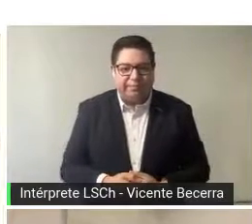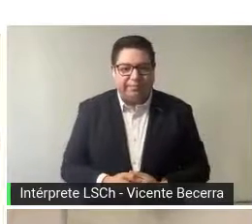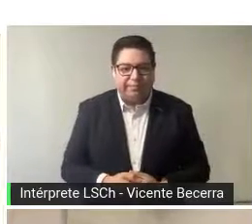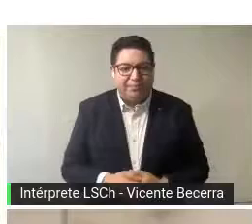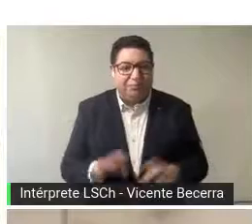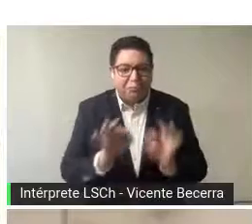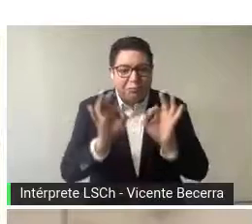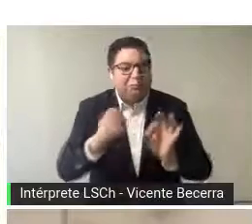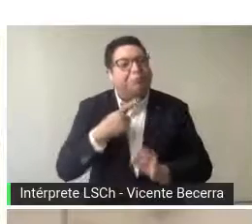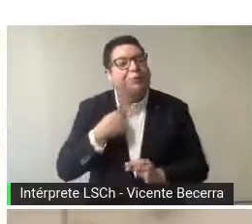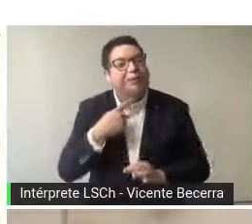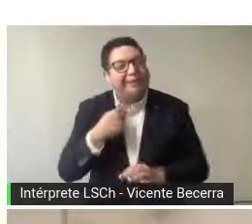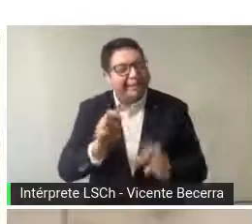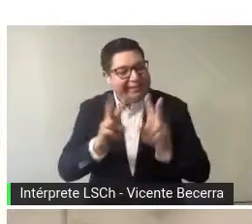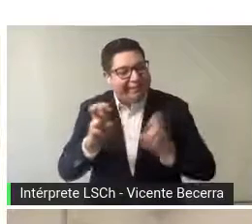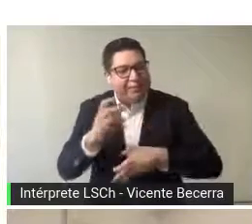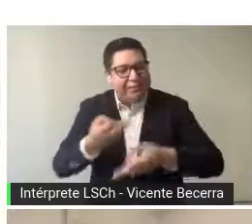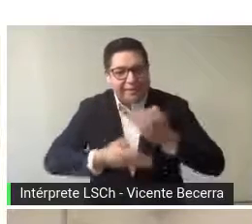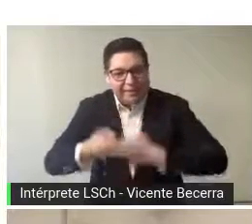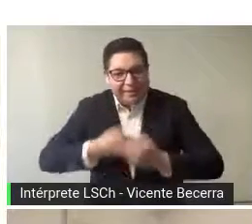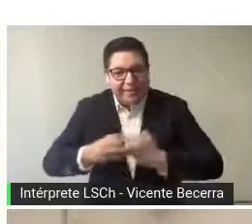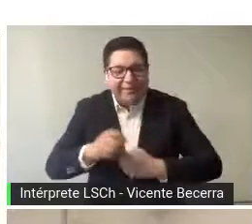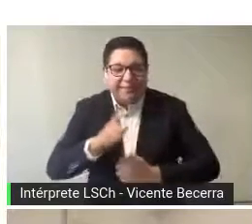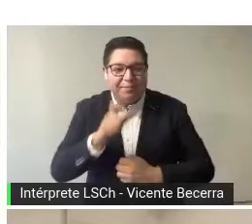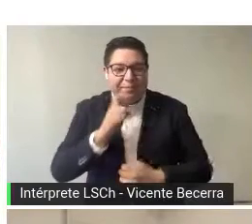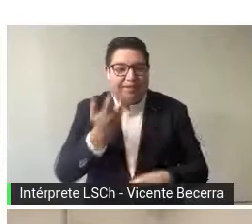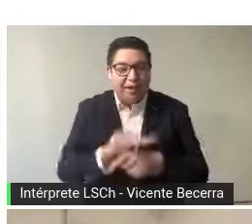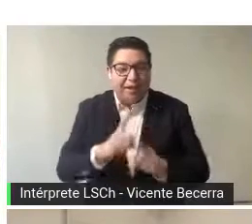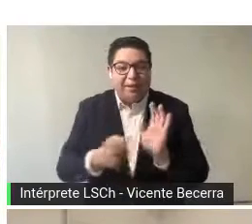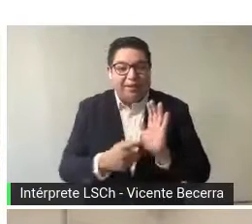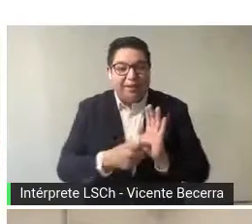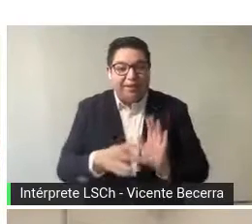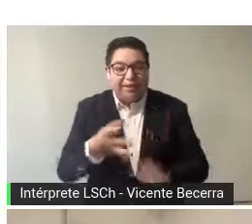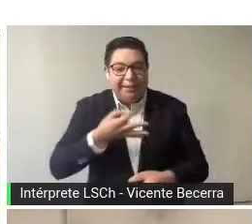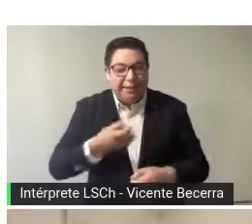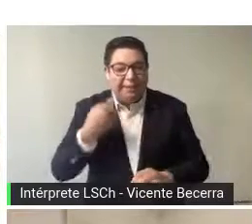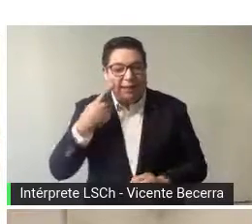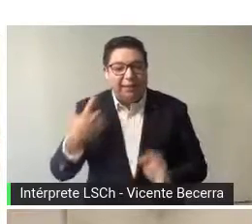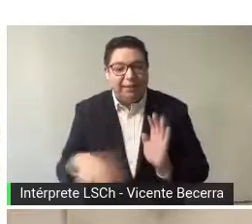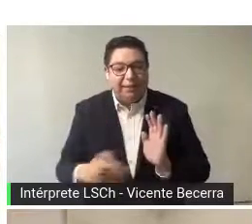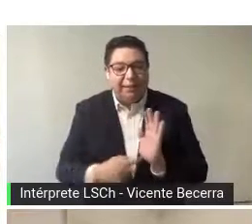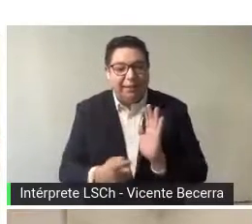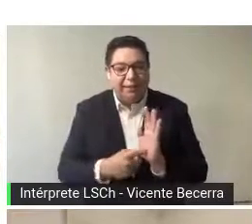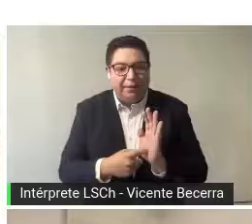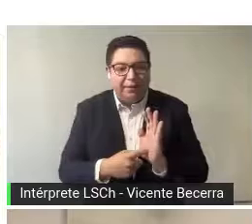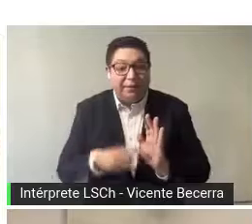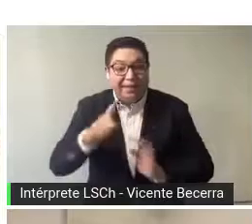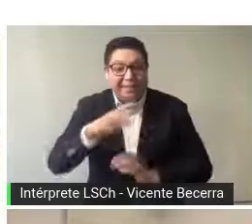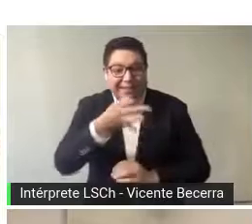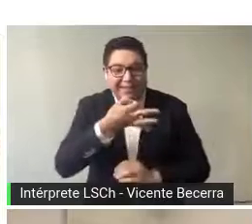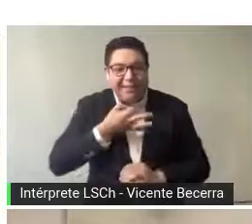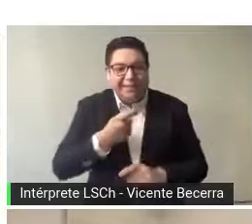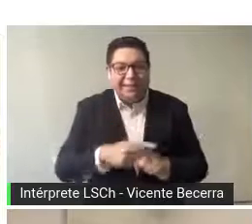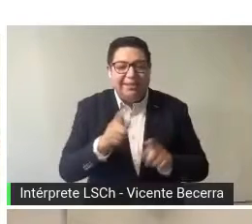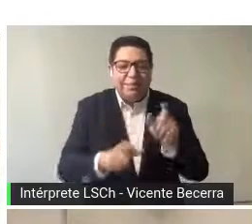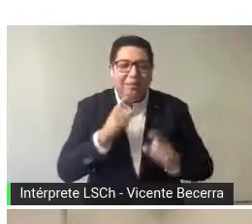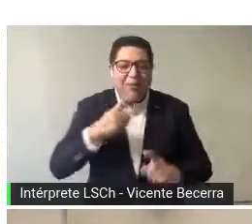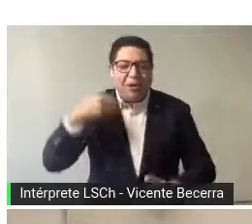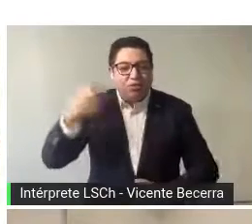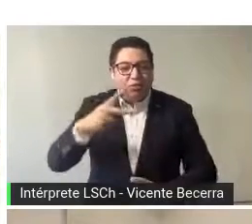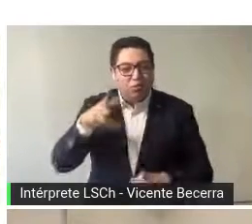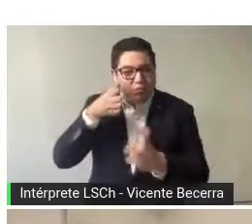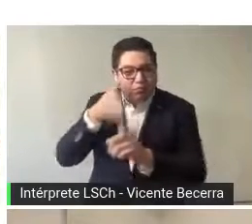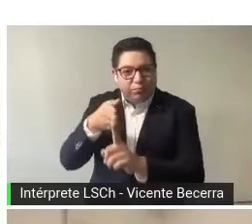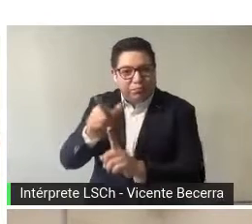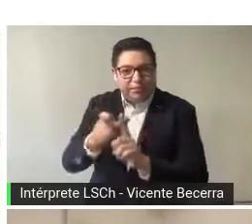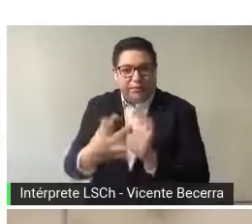Súper interesante, Paula, y creo que hay un punto que es clave y que de hecho está en lo central del